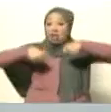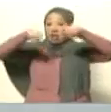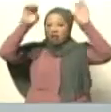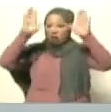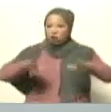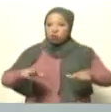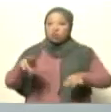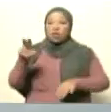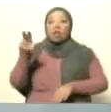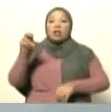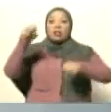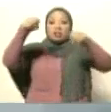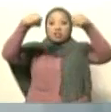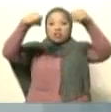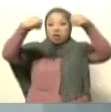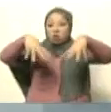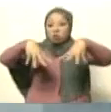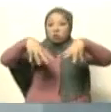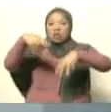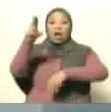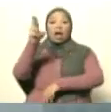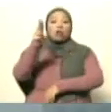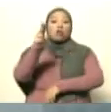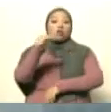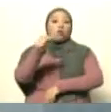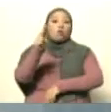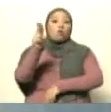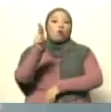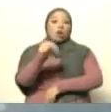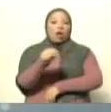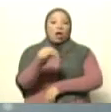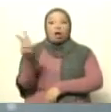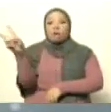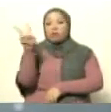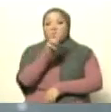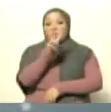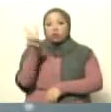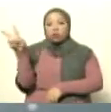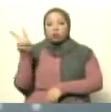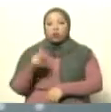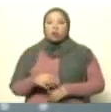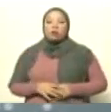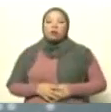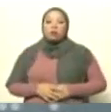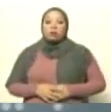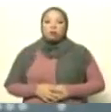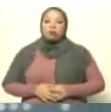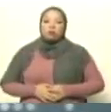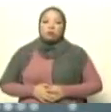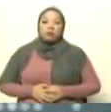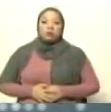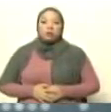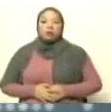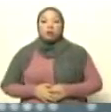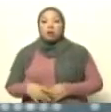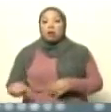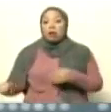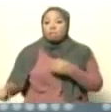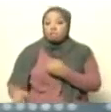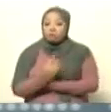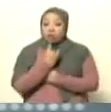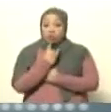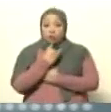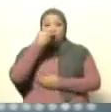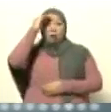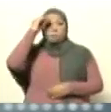nada. Mientras tanto, los dirigentes políticos, los ministros, los que no traicionaron y se